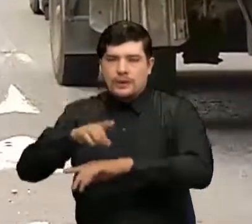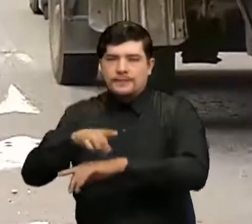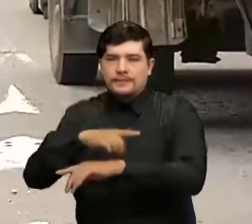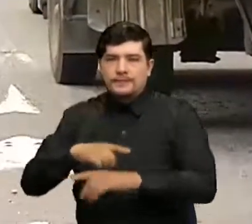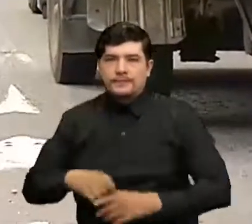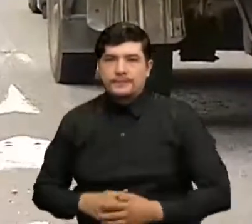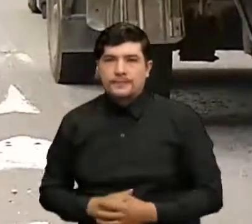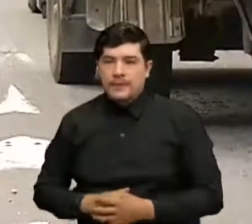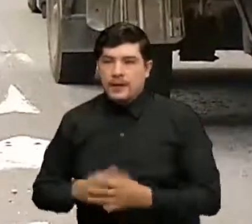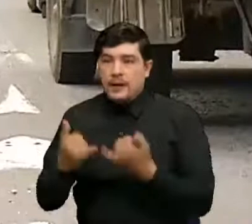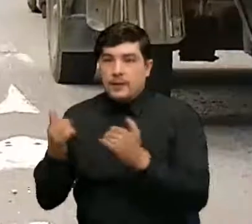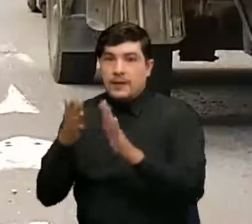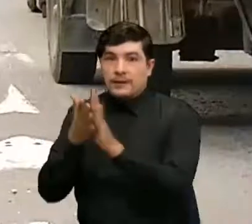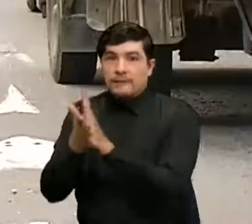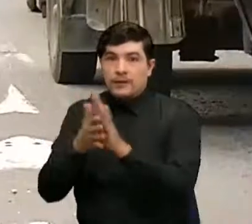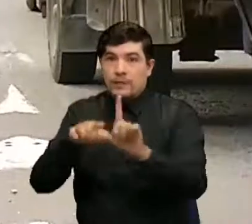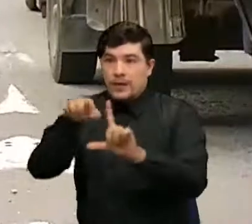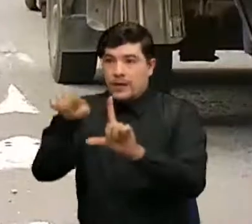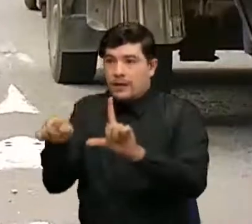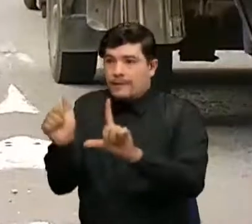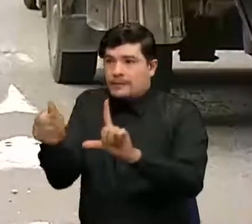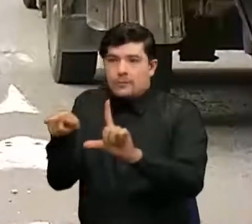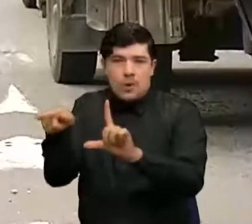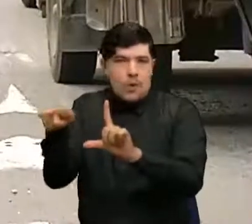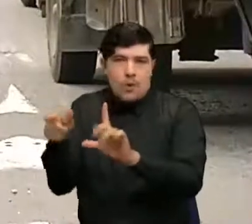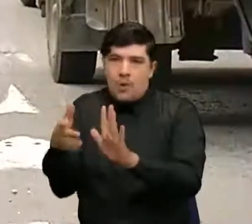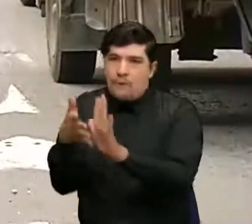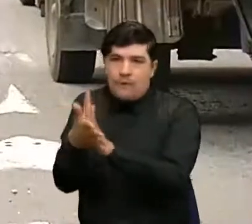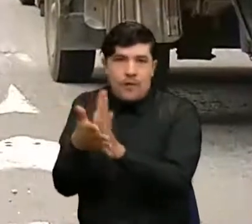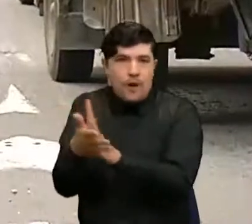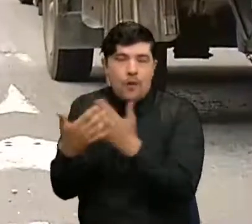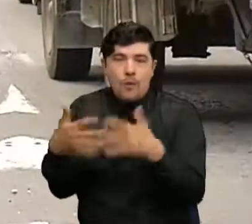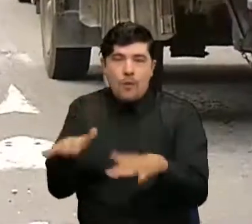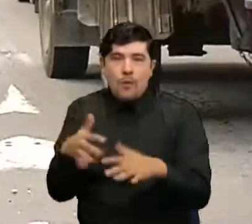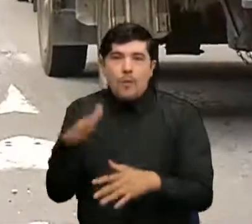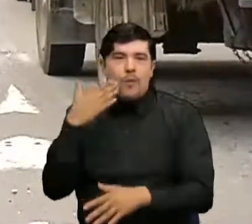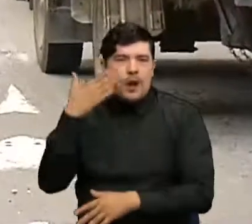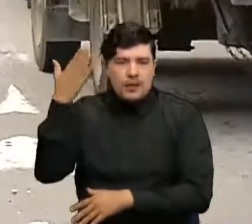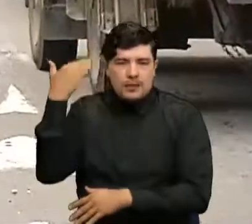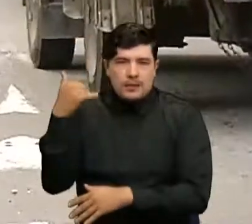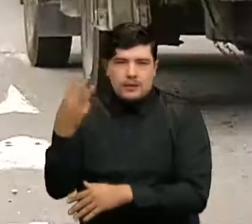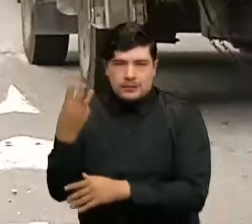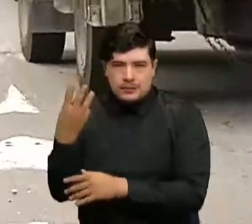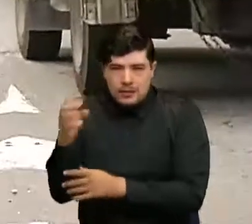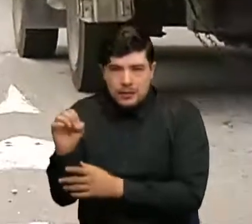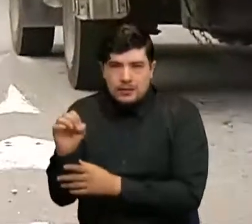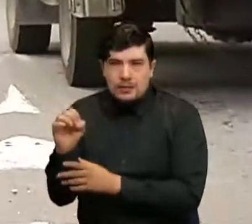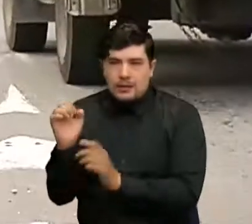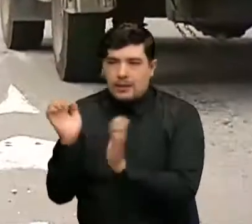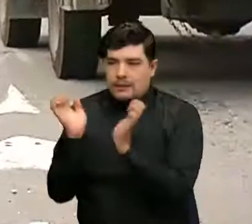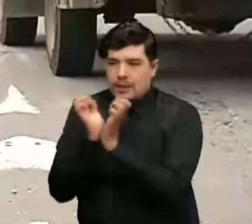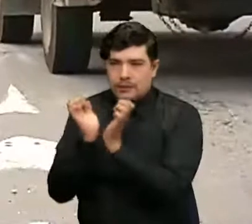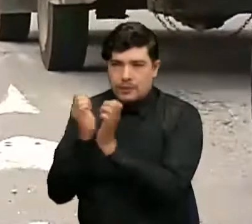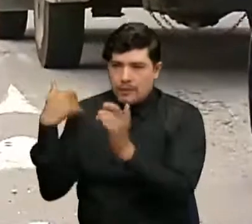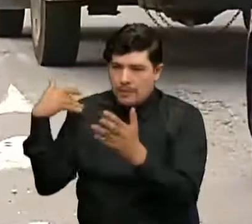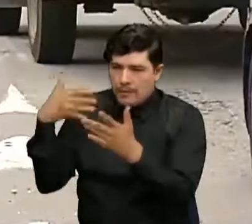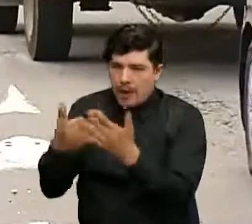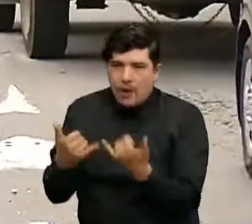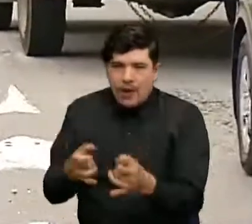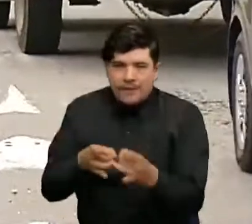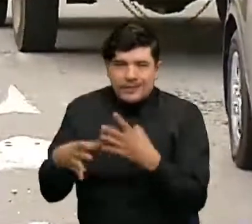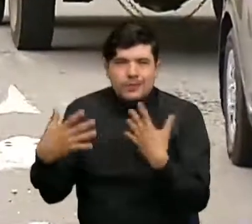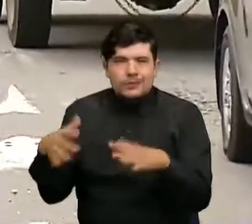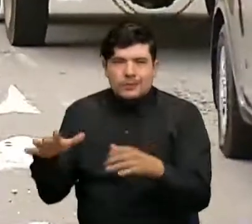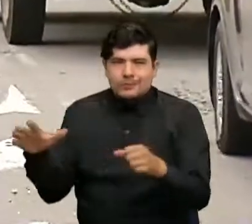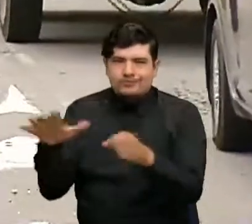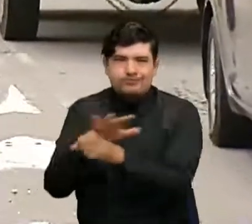9.000 camas de cuidados intensivos están siendo ocupadas en estos momentos, desde el pasado 30 de mayo hasta la fecha de hoy, están siendo